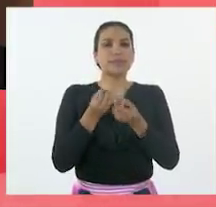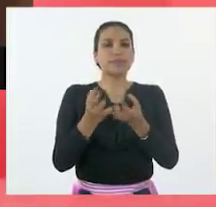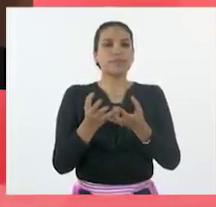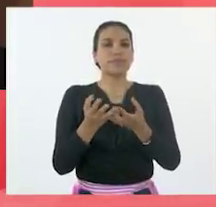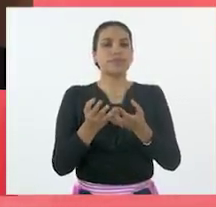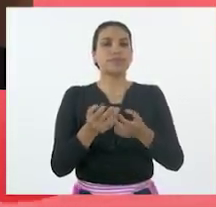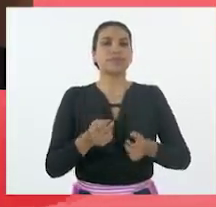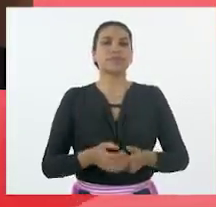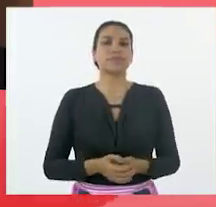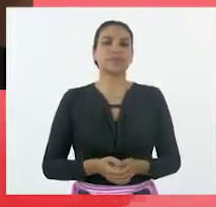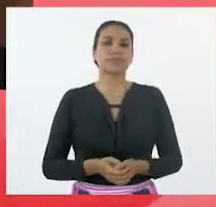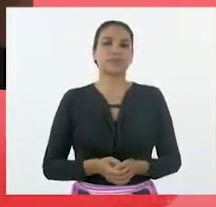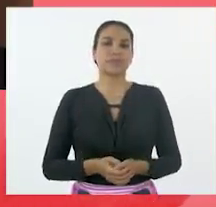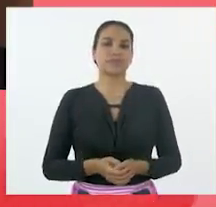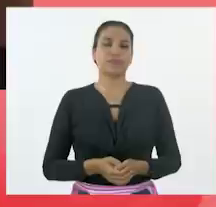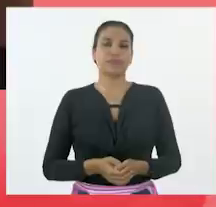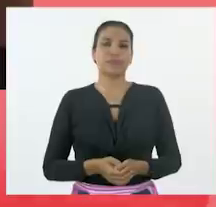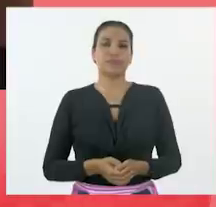de